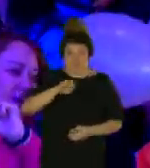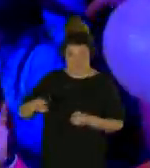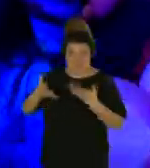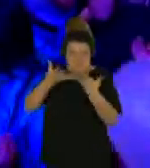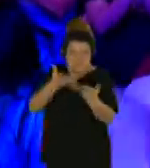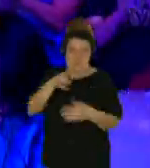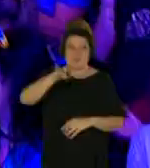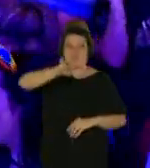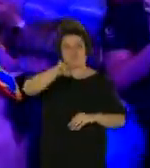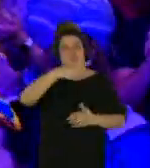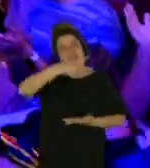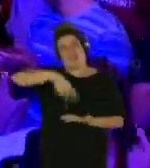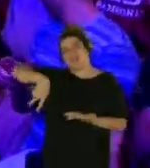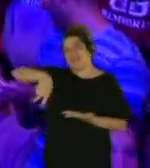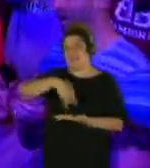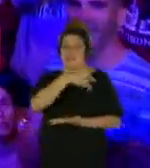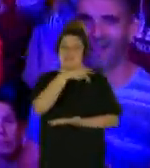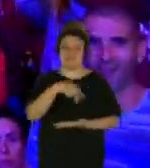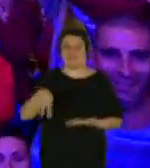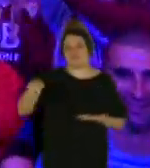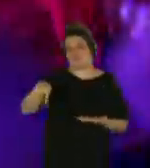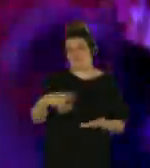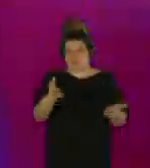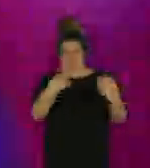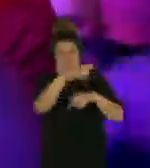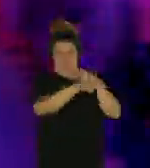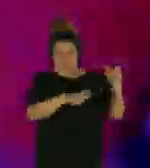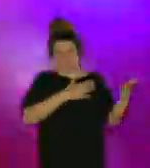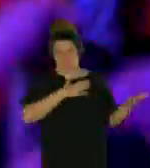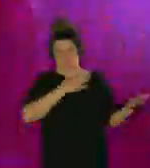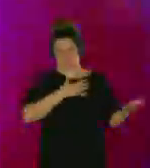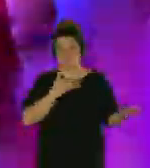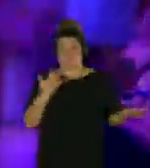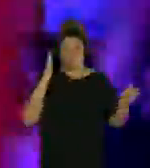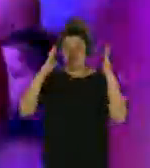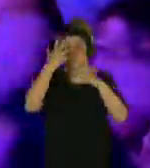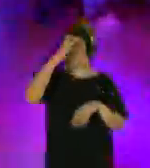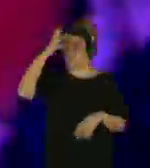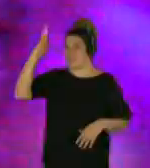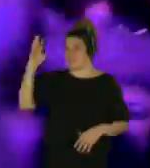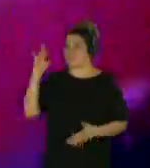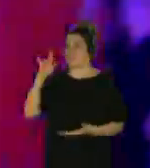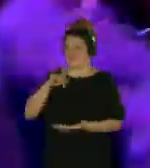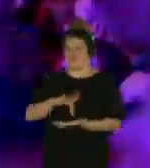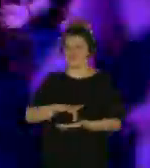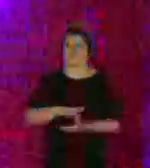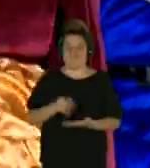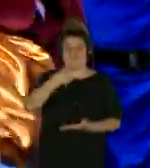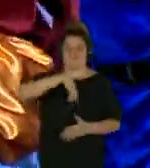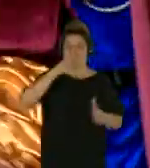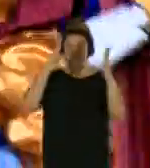este ritmo que trae la Ni Fu ni Fa. ¡Mi gente! El carnaval. ¡Vamos! El